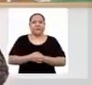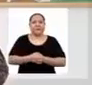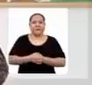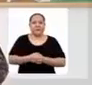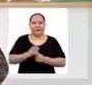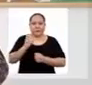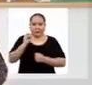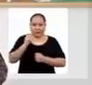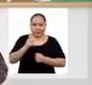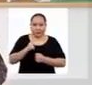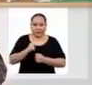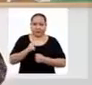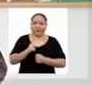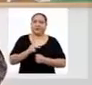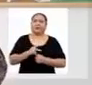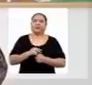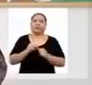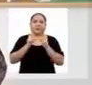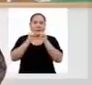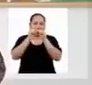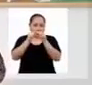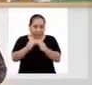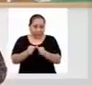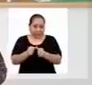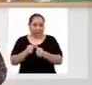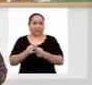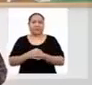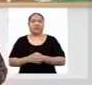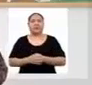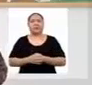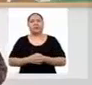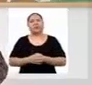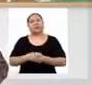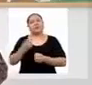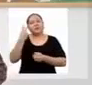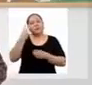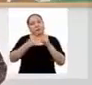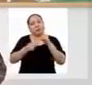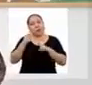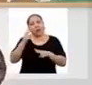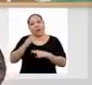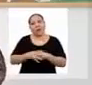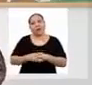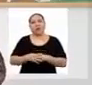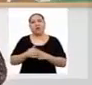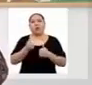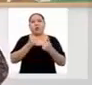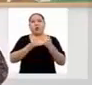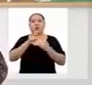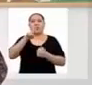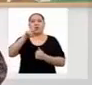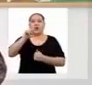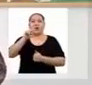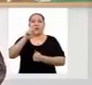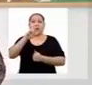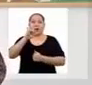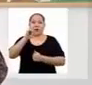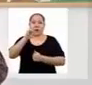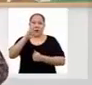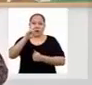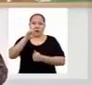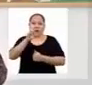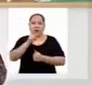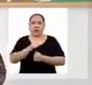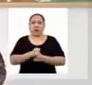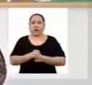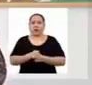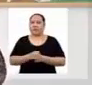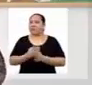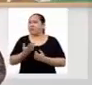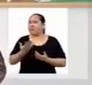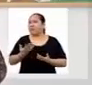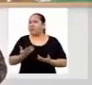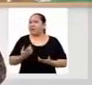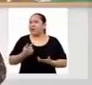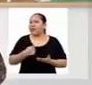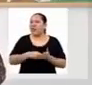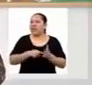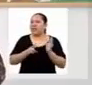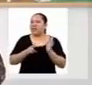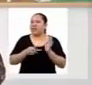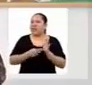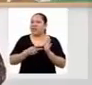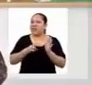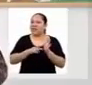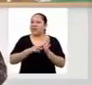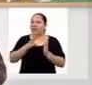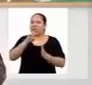Muy bien, avancemos un poco más. Definamos la o las variables. Antes que nada, ¿qué estamos entendiendo por